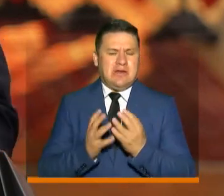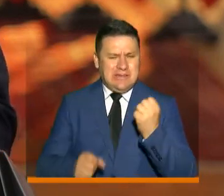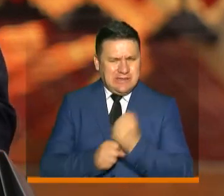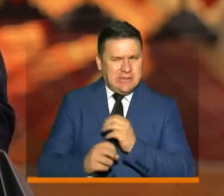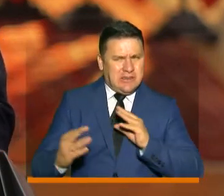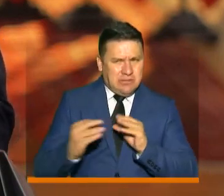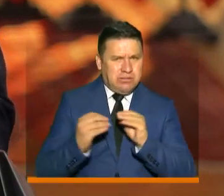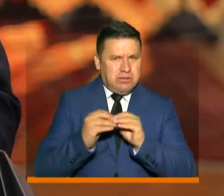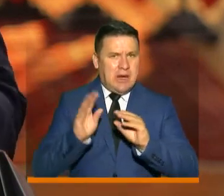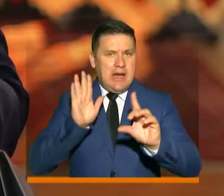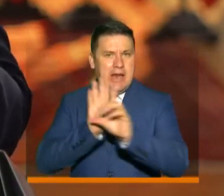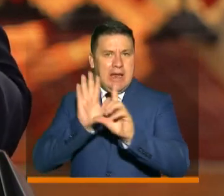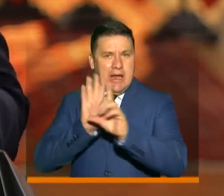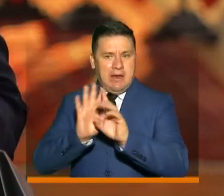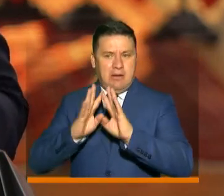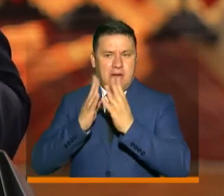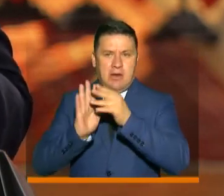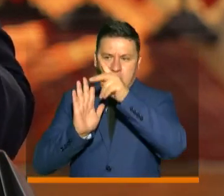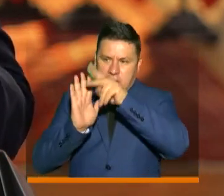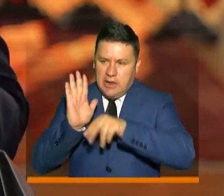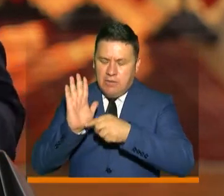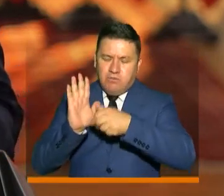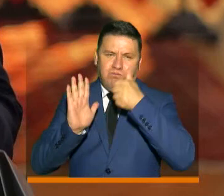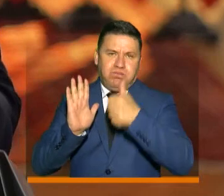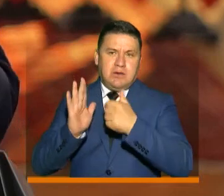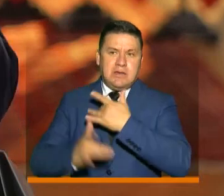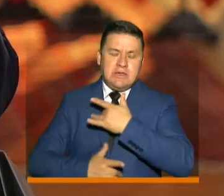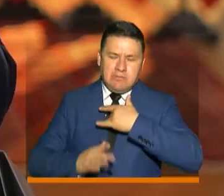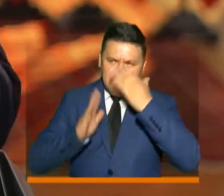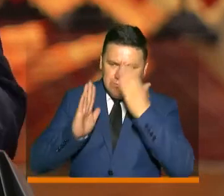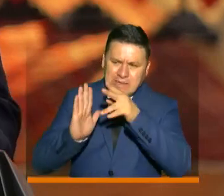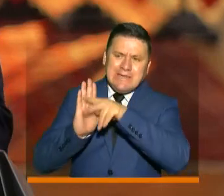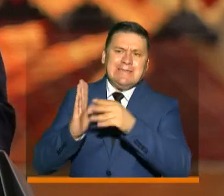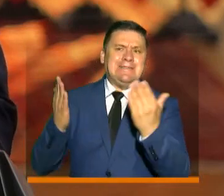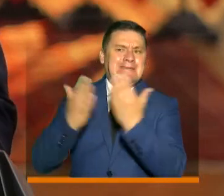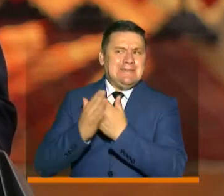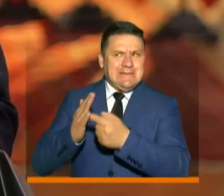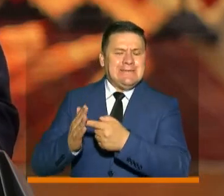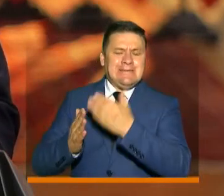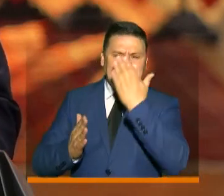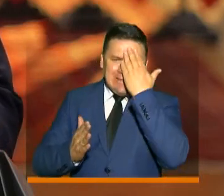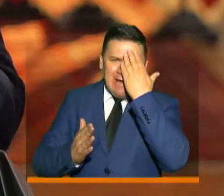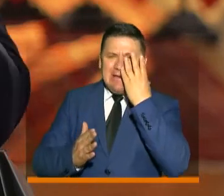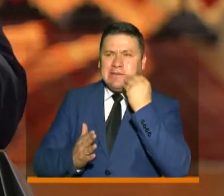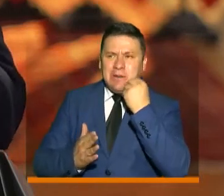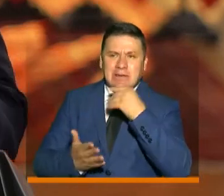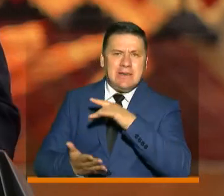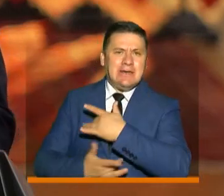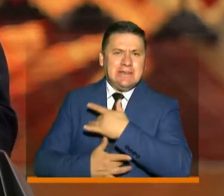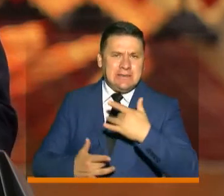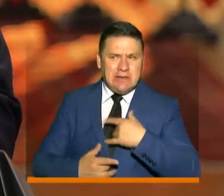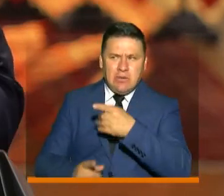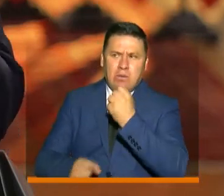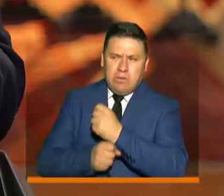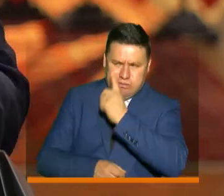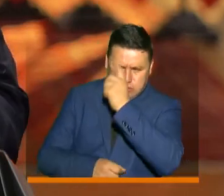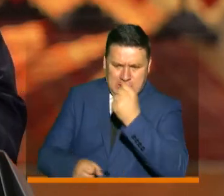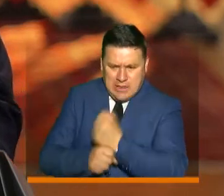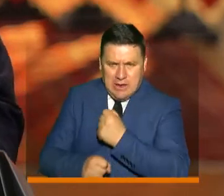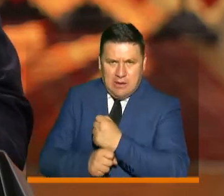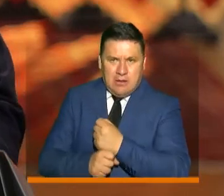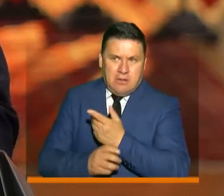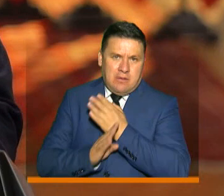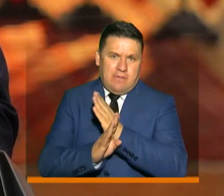en esta legislatura hagamos reformas estructurales a la salud en homenaje a todos los que han trabajado para